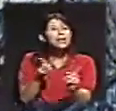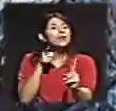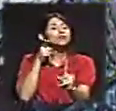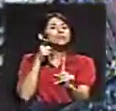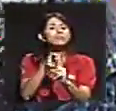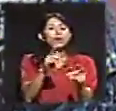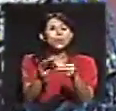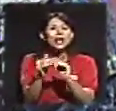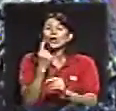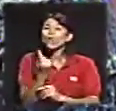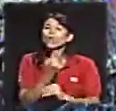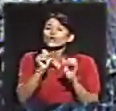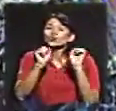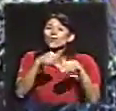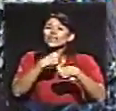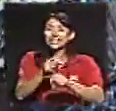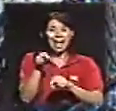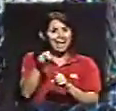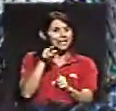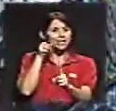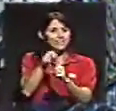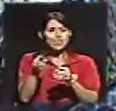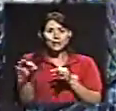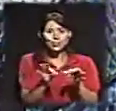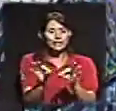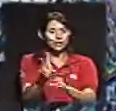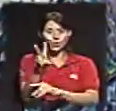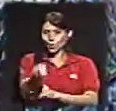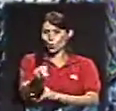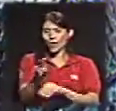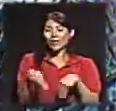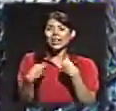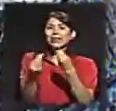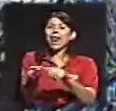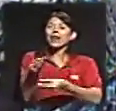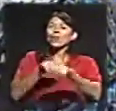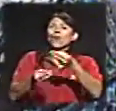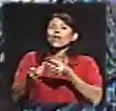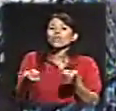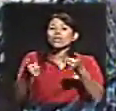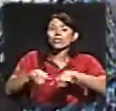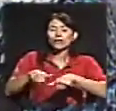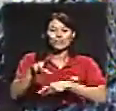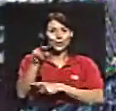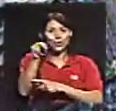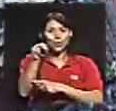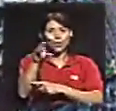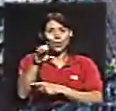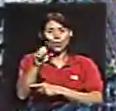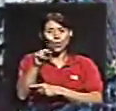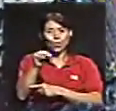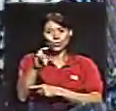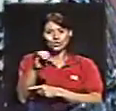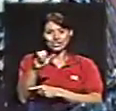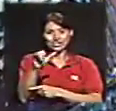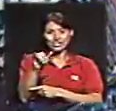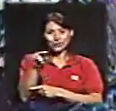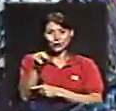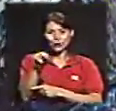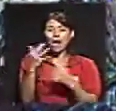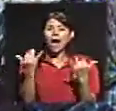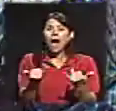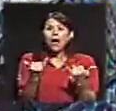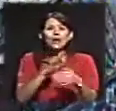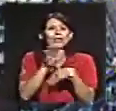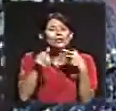podría desarrollar, no un fin turístico ni darla en concesión. Y bueno, en ese sentido es donde ahora la comunidad, todas las